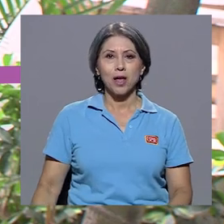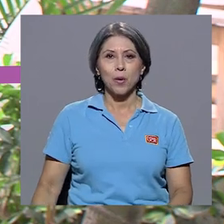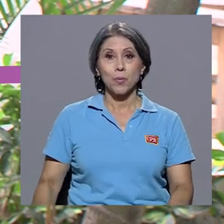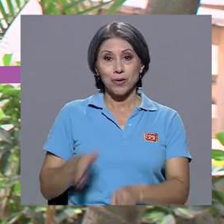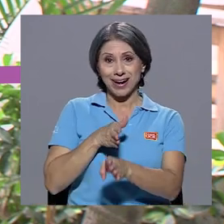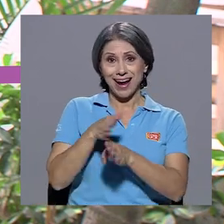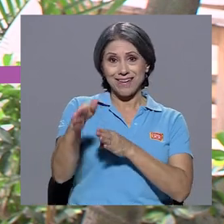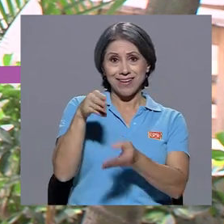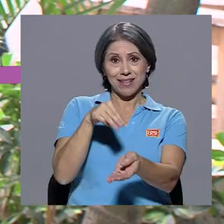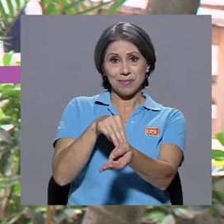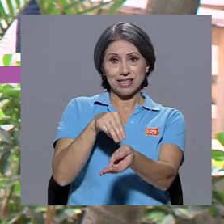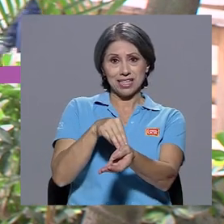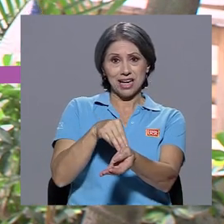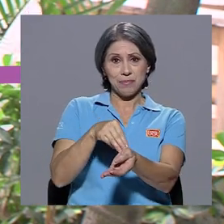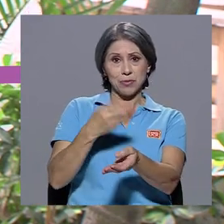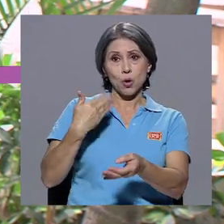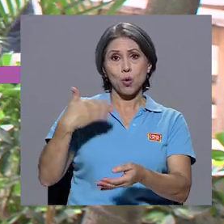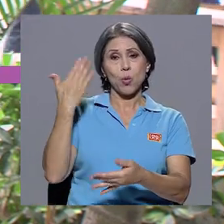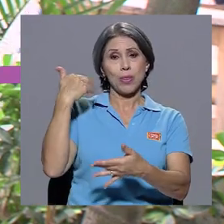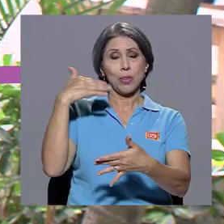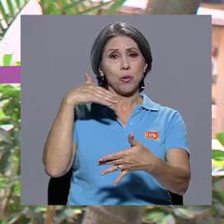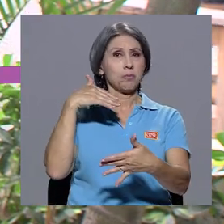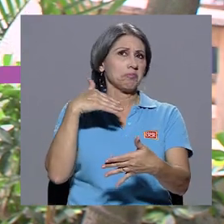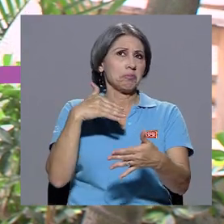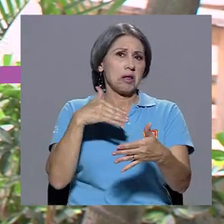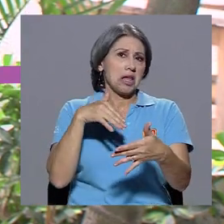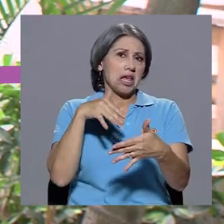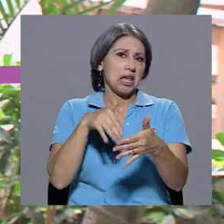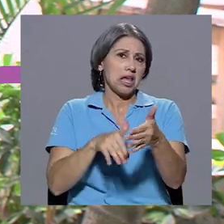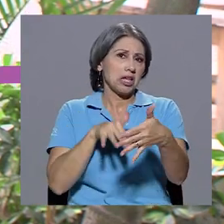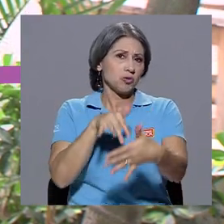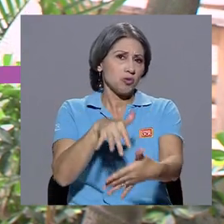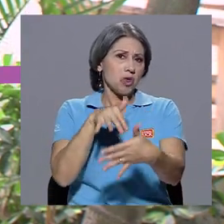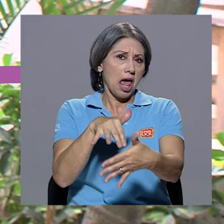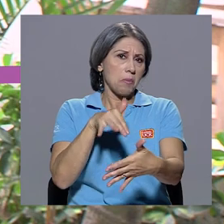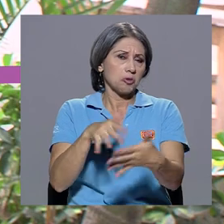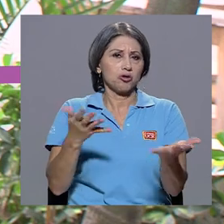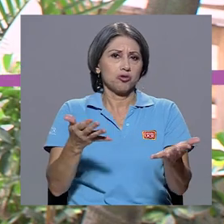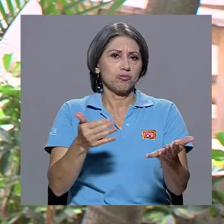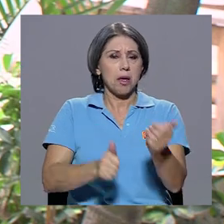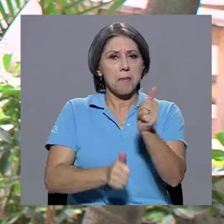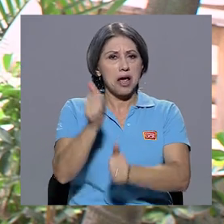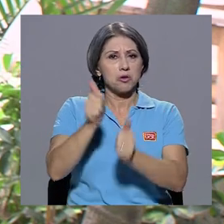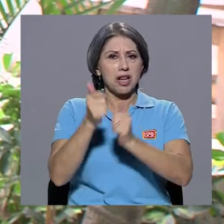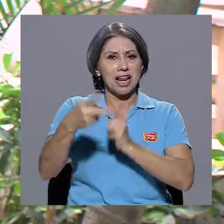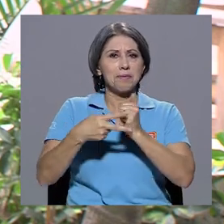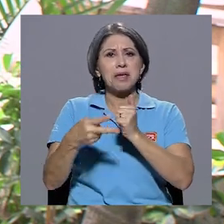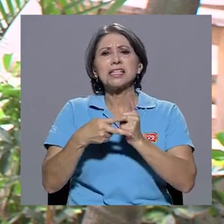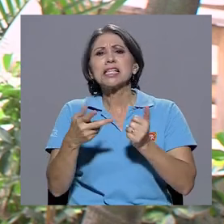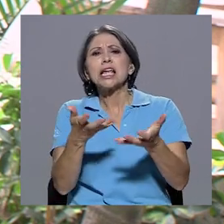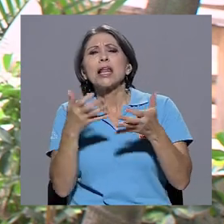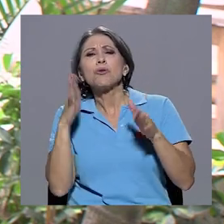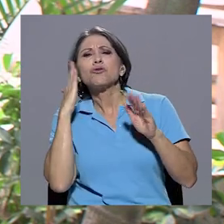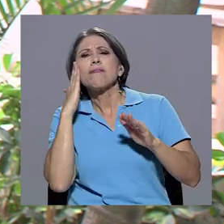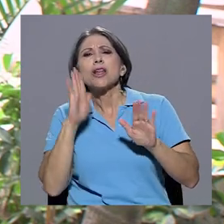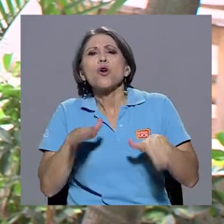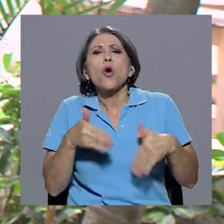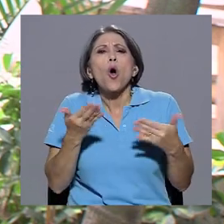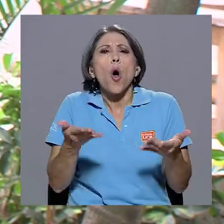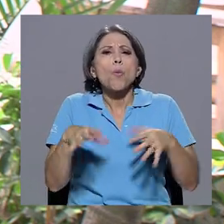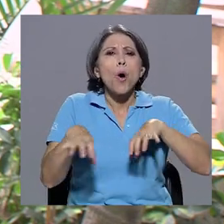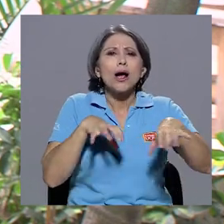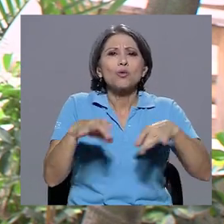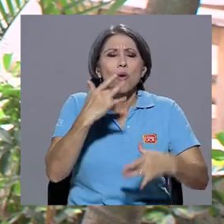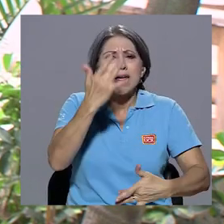de medicina, cuando estudiamos, la mayoría de las veces estudiamos cómo, digamos, actúan las patologías o las enfermedades sobre el ser